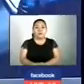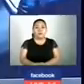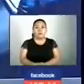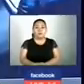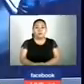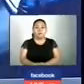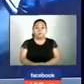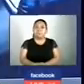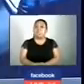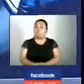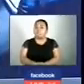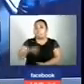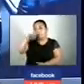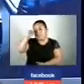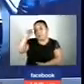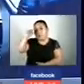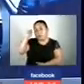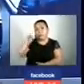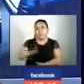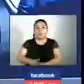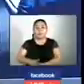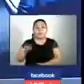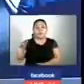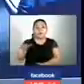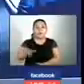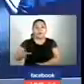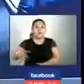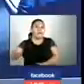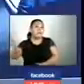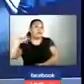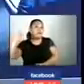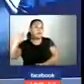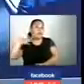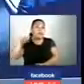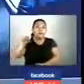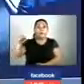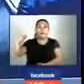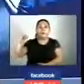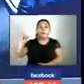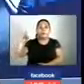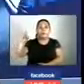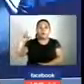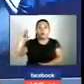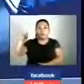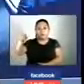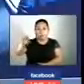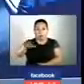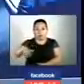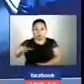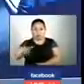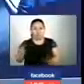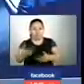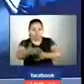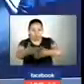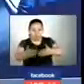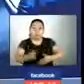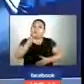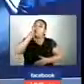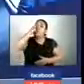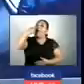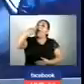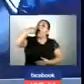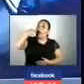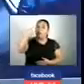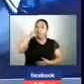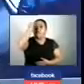Gran trabajo. Y hasta Nueva Guadalupe, en San Miguel, llegaron las cabinas móviles del Ministerio de Salud para realizar pruebas para la